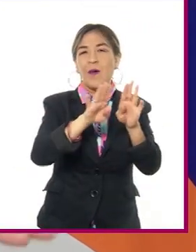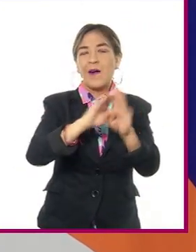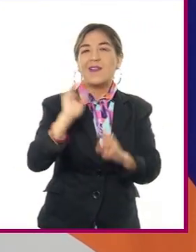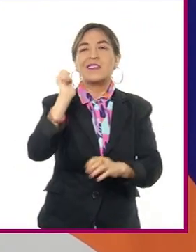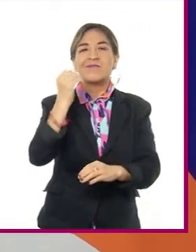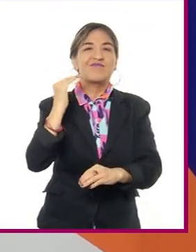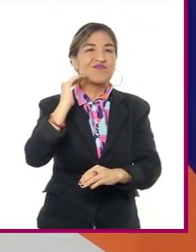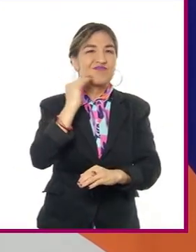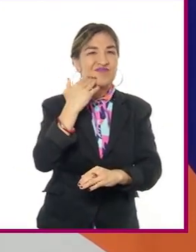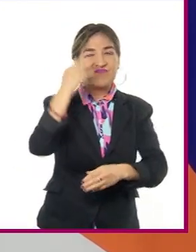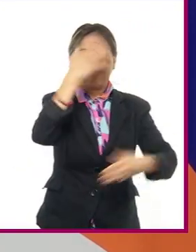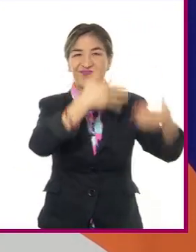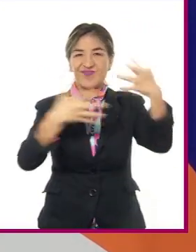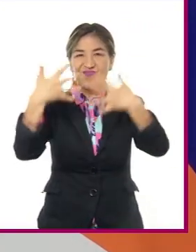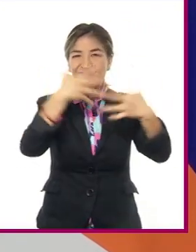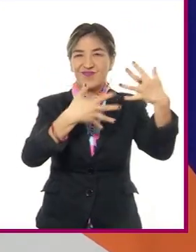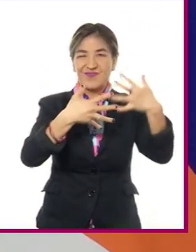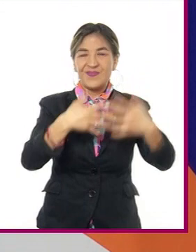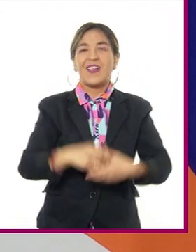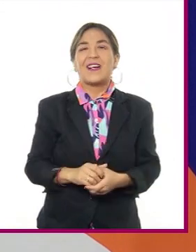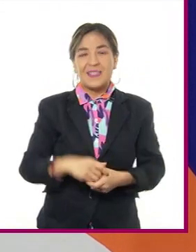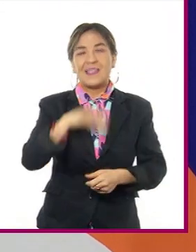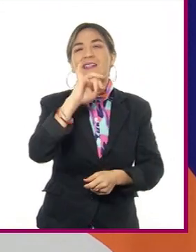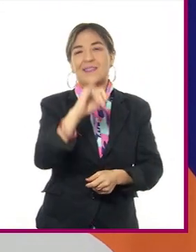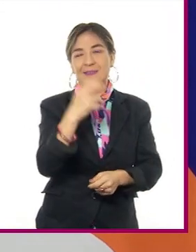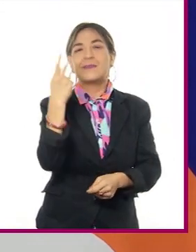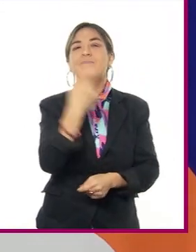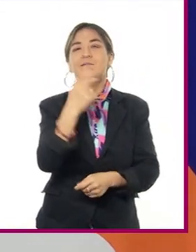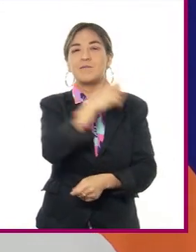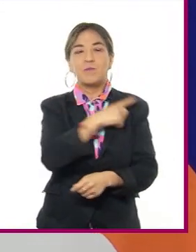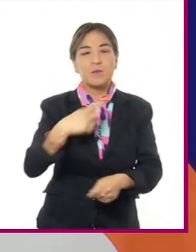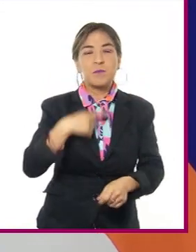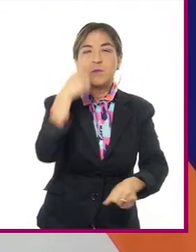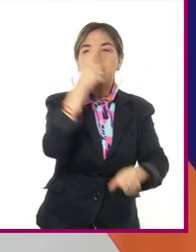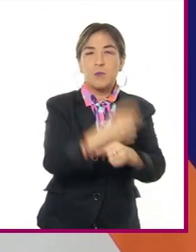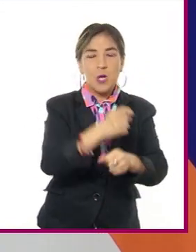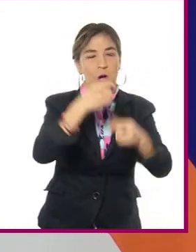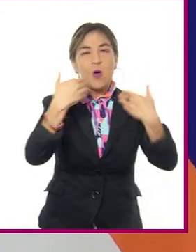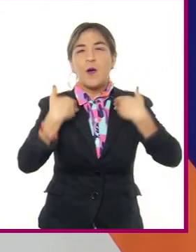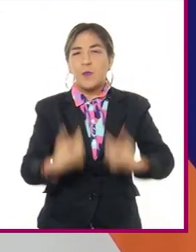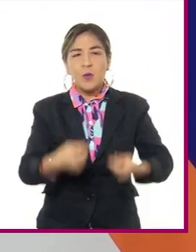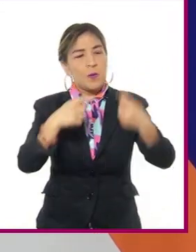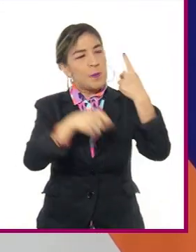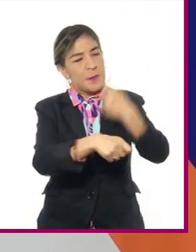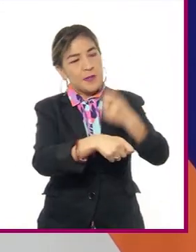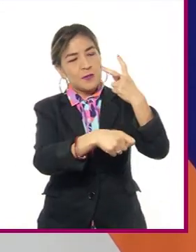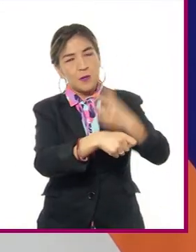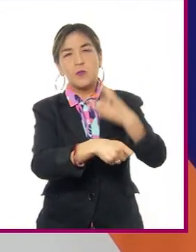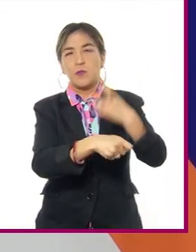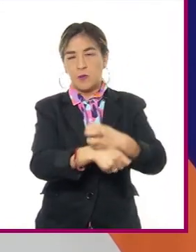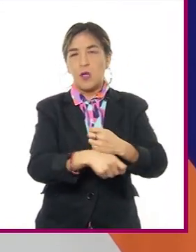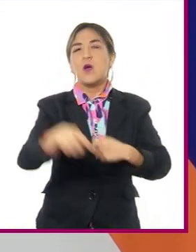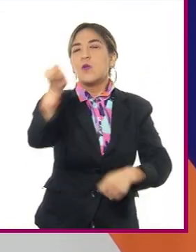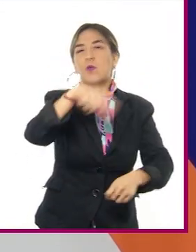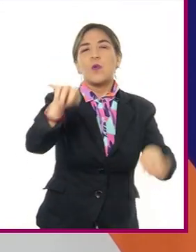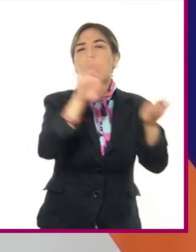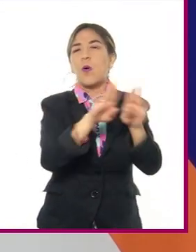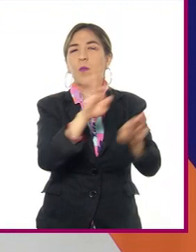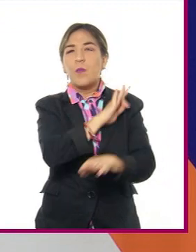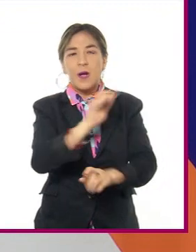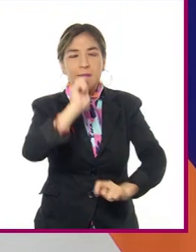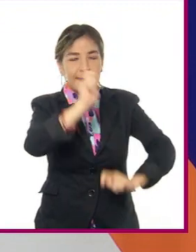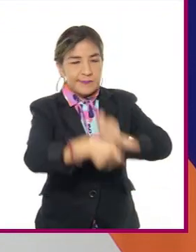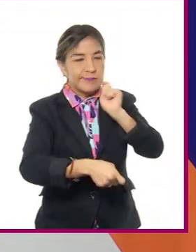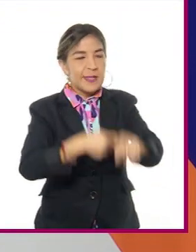observación, pero vayamos por partes para poder comprender. ¿Cómo podríamos interpretar la